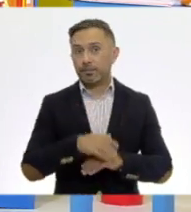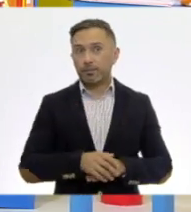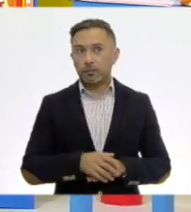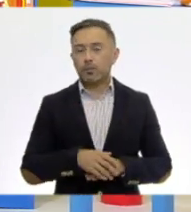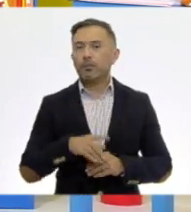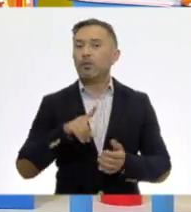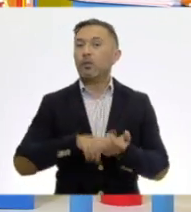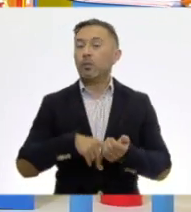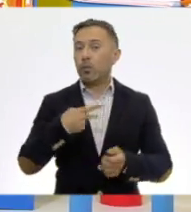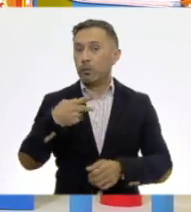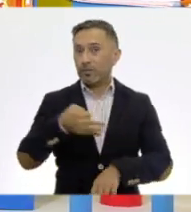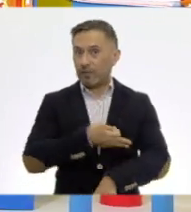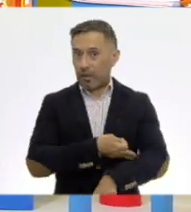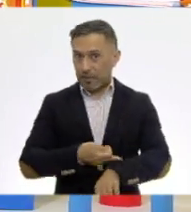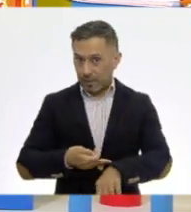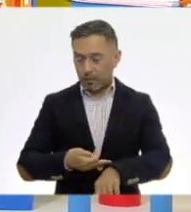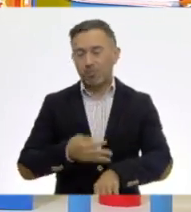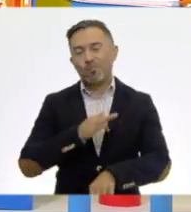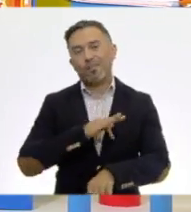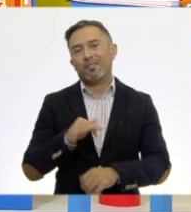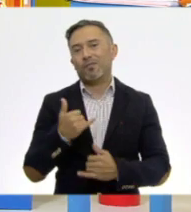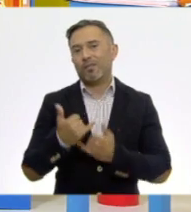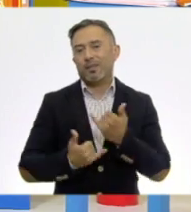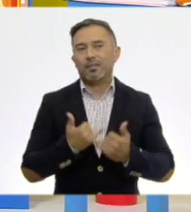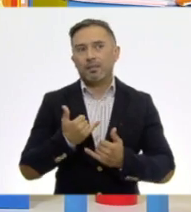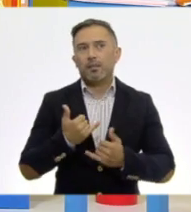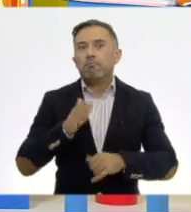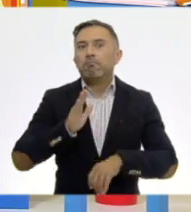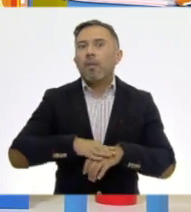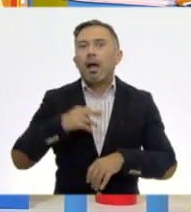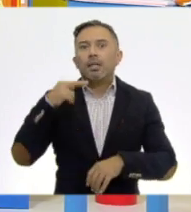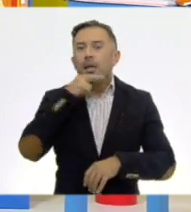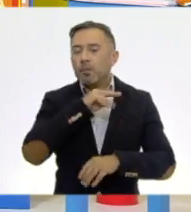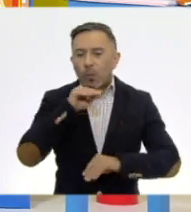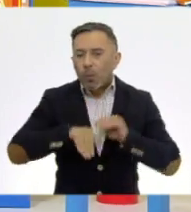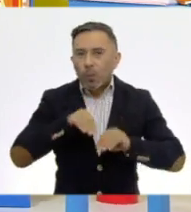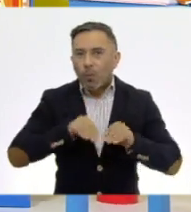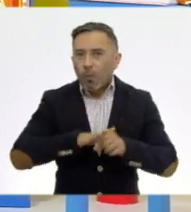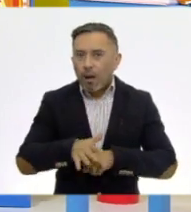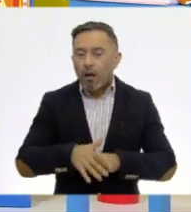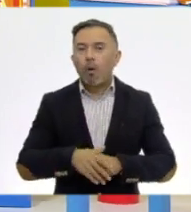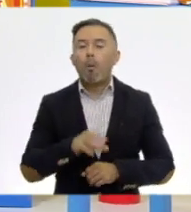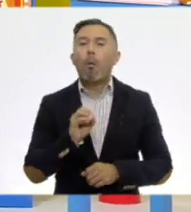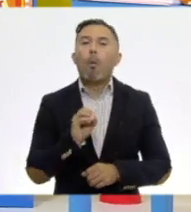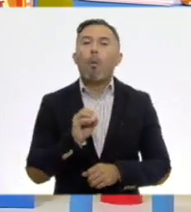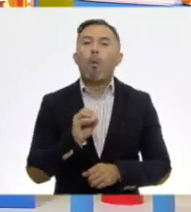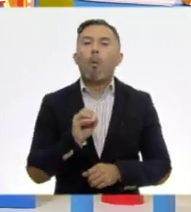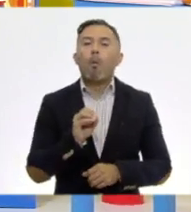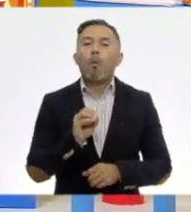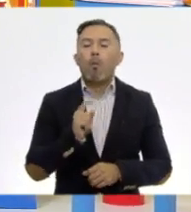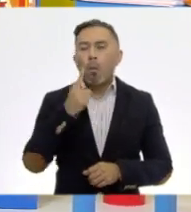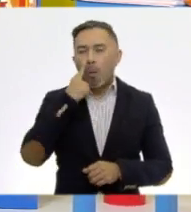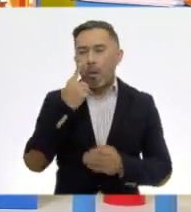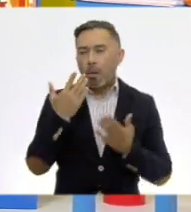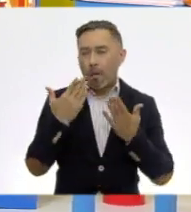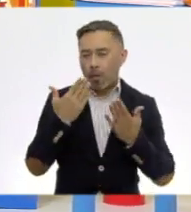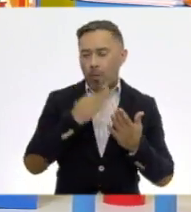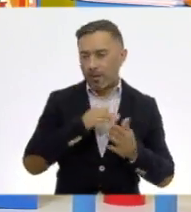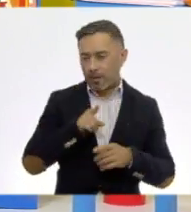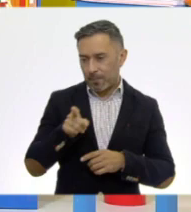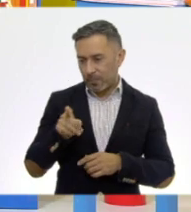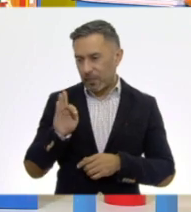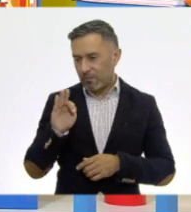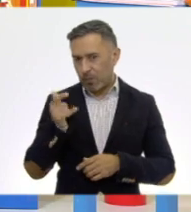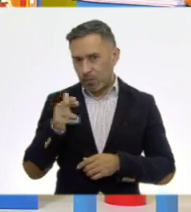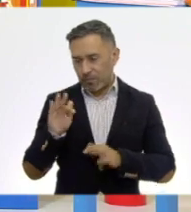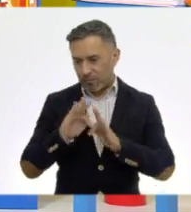su familia, pueden jugar a quién arma más rápido o quién puede diferenciar entre una y otra